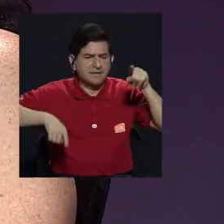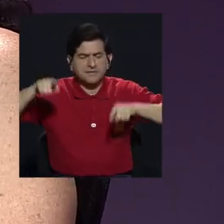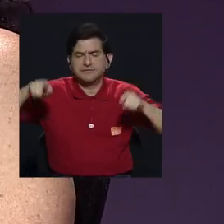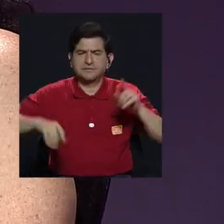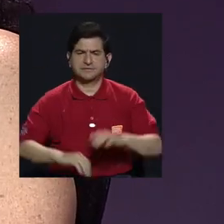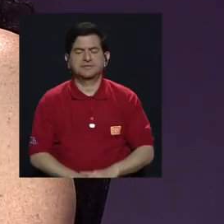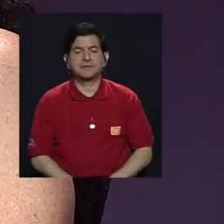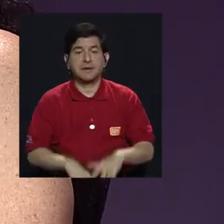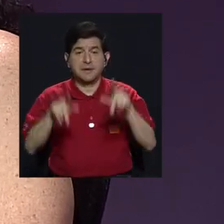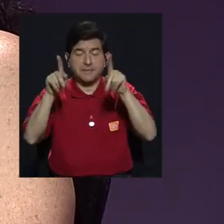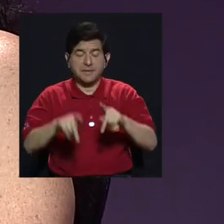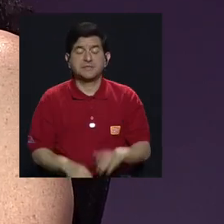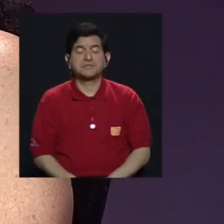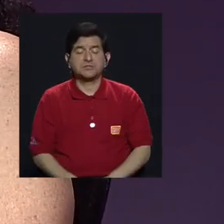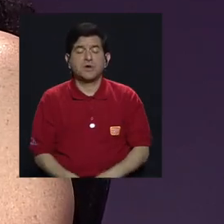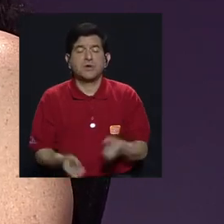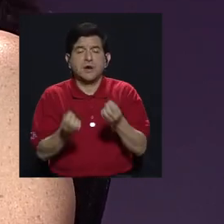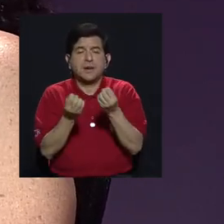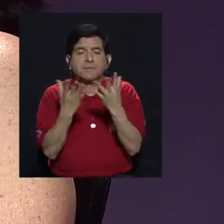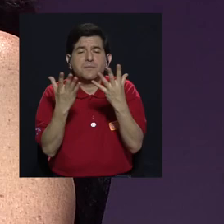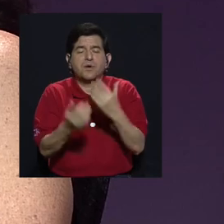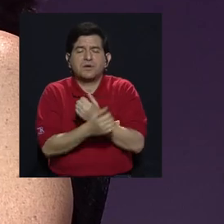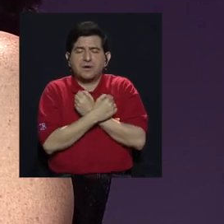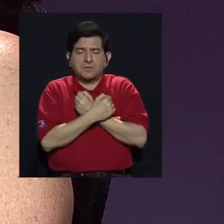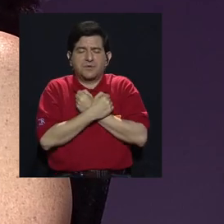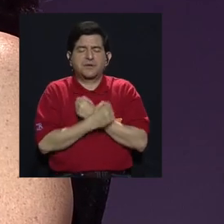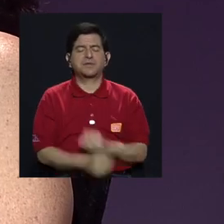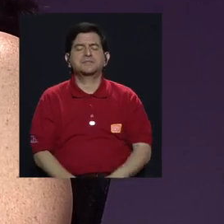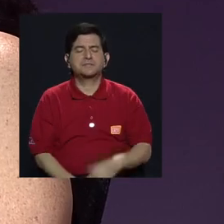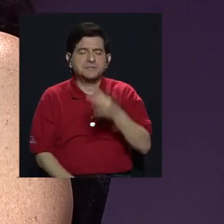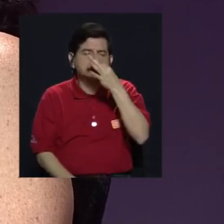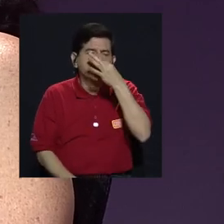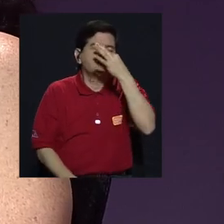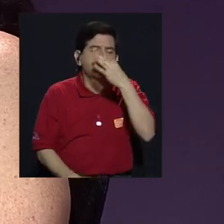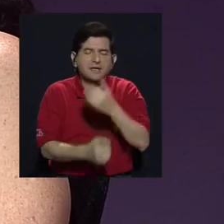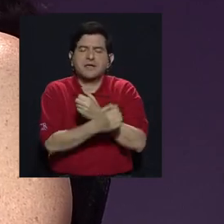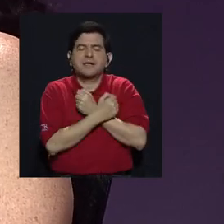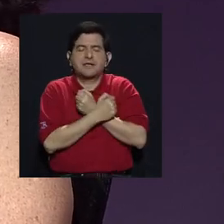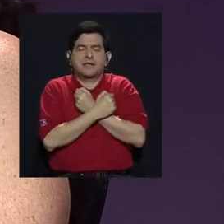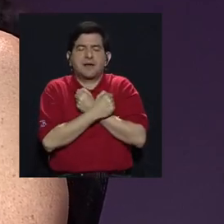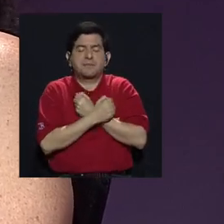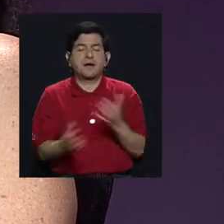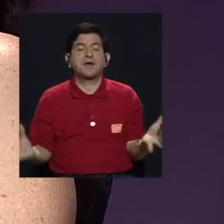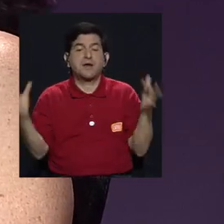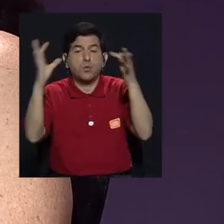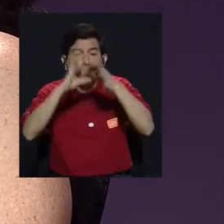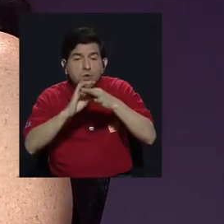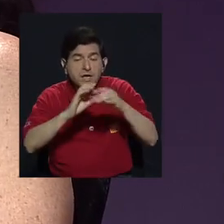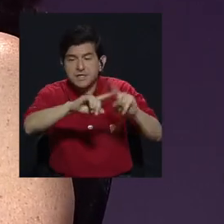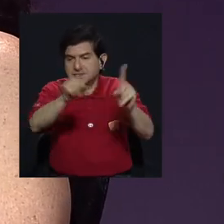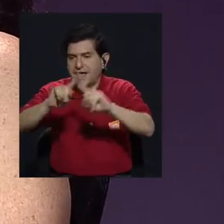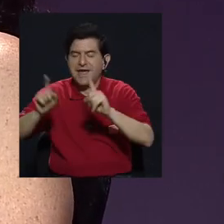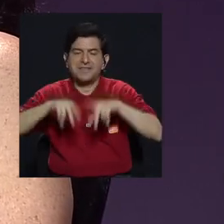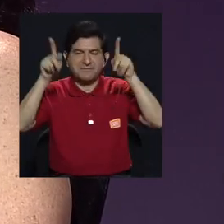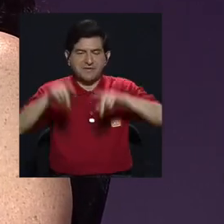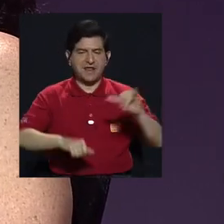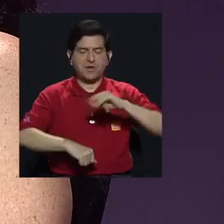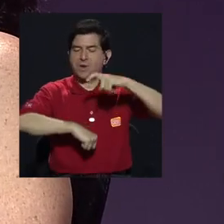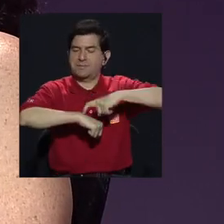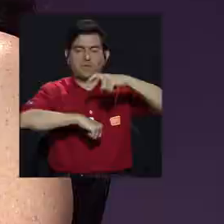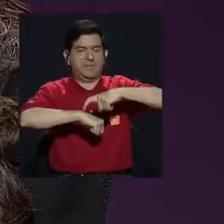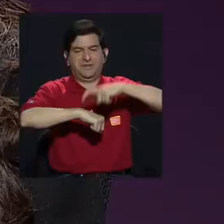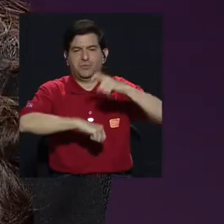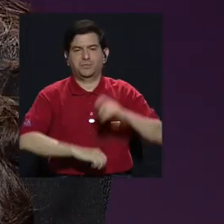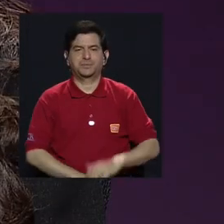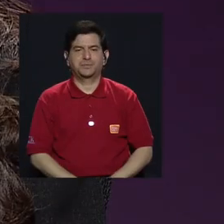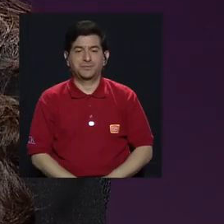diversidad. La gente poliamorosa puede enamorarse y puede amar o querer o vincularse con varias personas al mismo